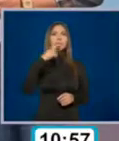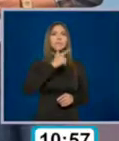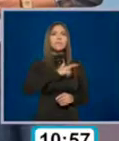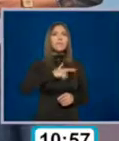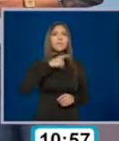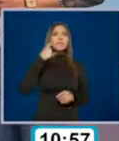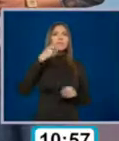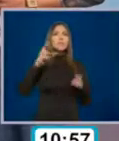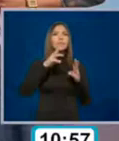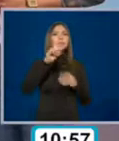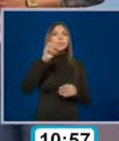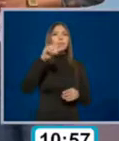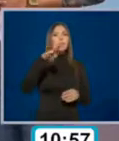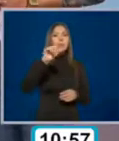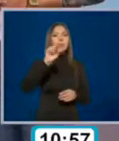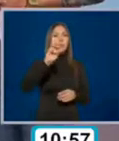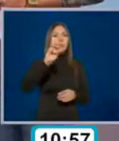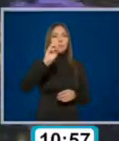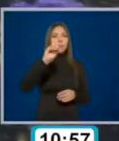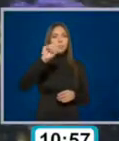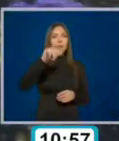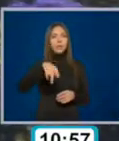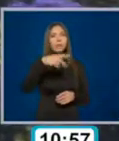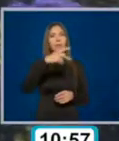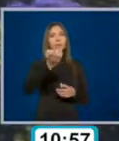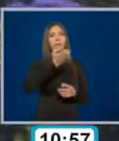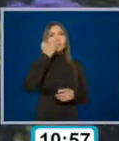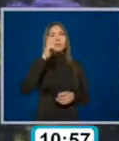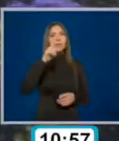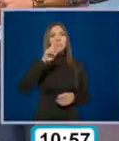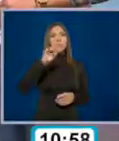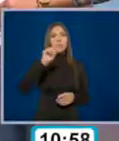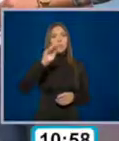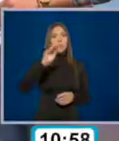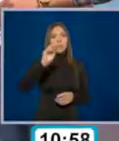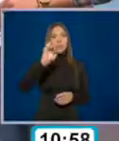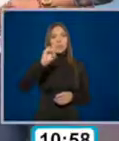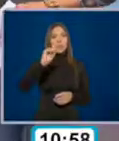Luisero Buitrón. Perfecto. El aplauso para Matías Ferreira, que estuvo con nosotros Muchas en gracias. sus ciudades.